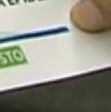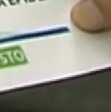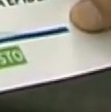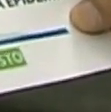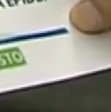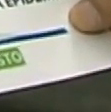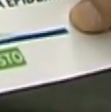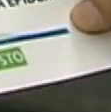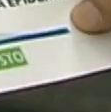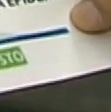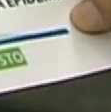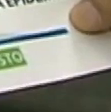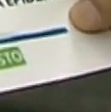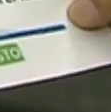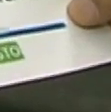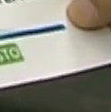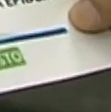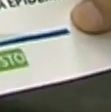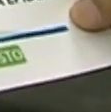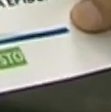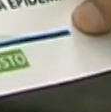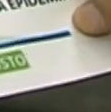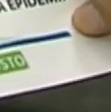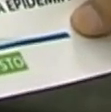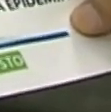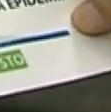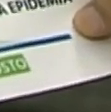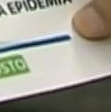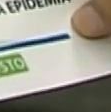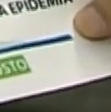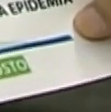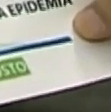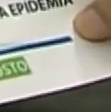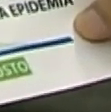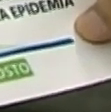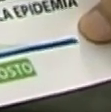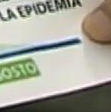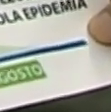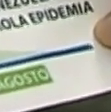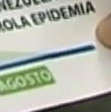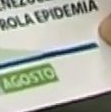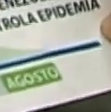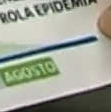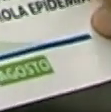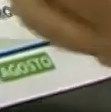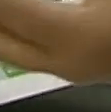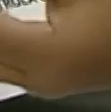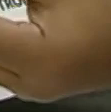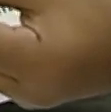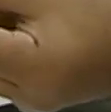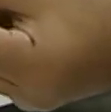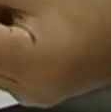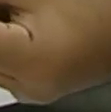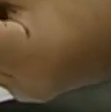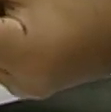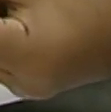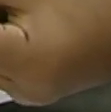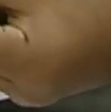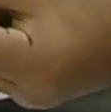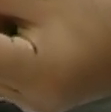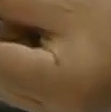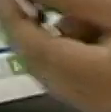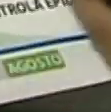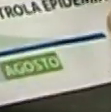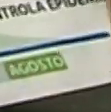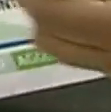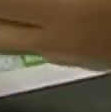y 16 de marzo, nosotros hoy tuviéramos en Venezuela, oído a toda Venezuela, más de 27